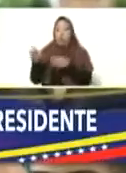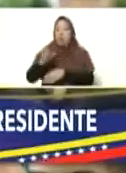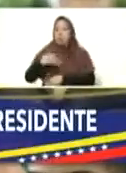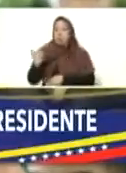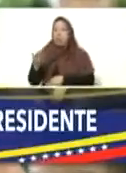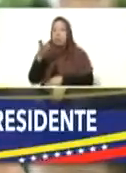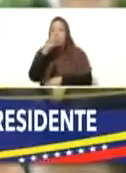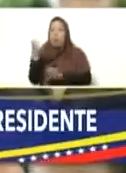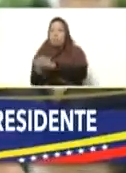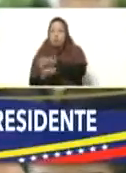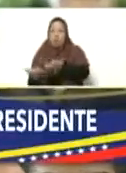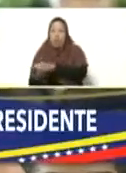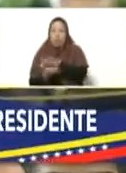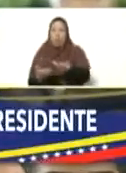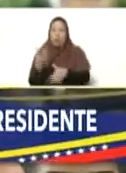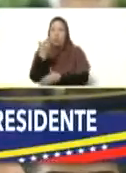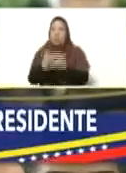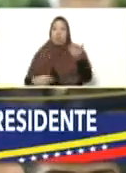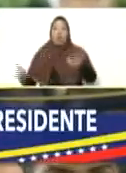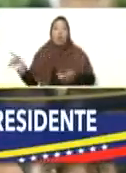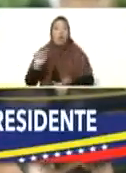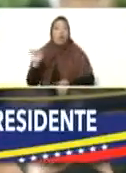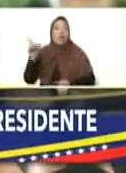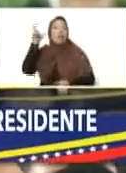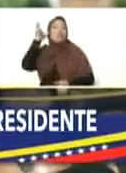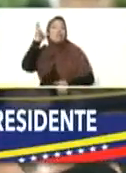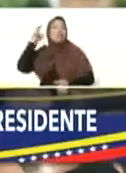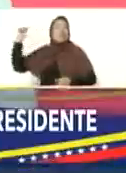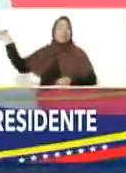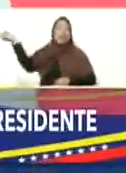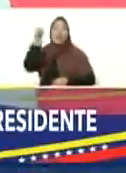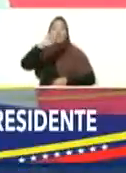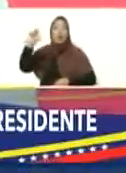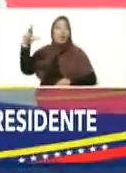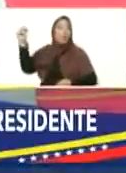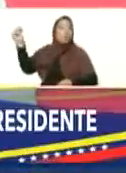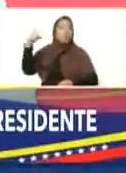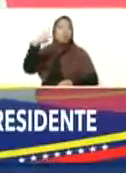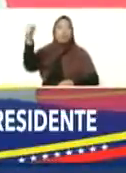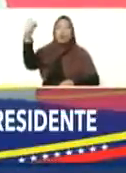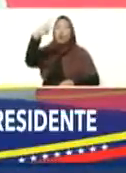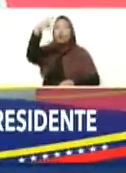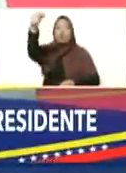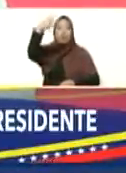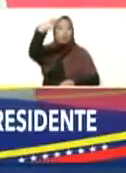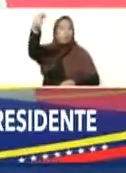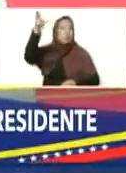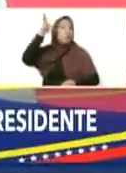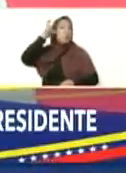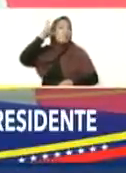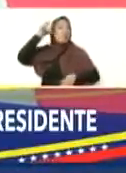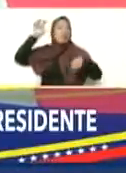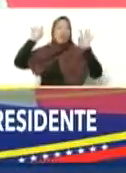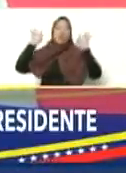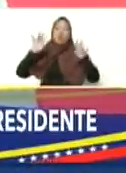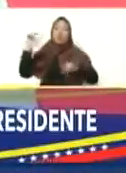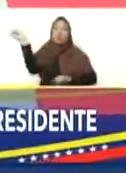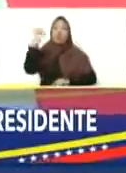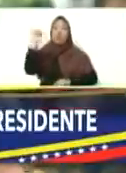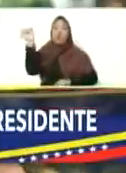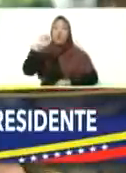títulos de tierra urbana la privada de la gente dice que no esta noticia